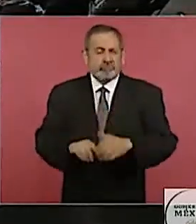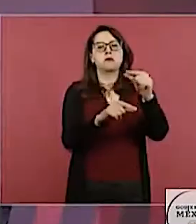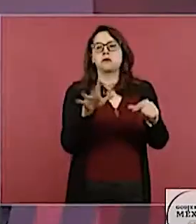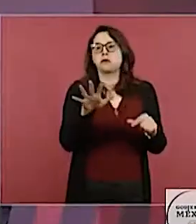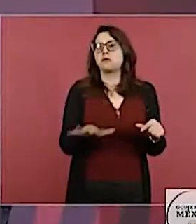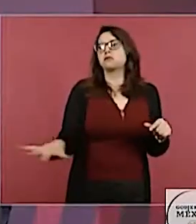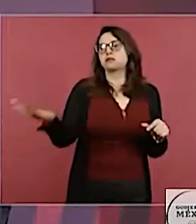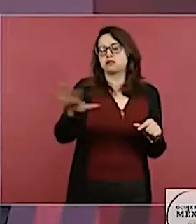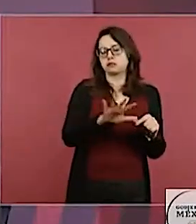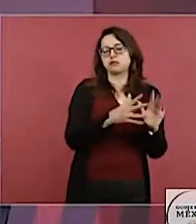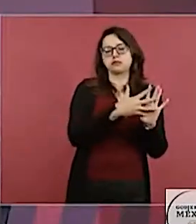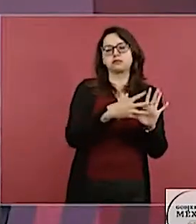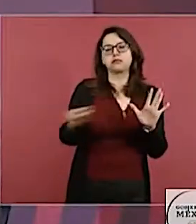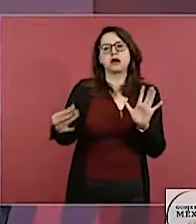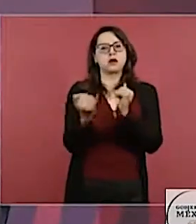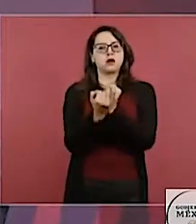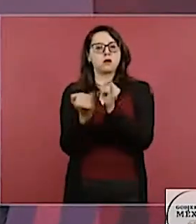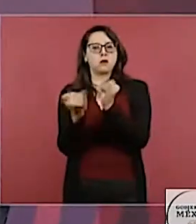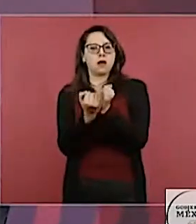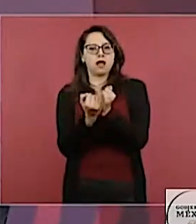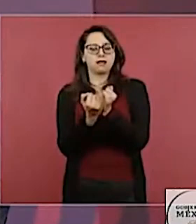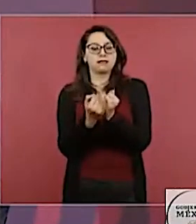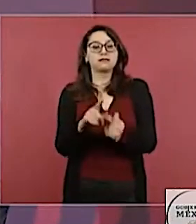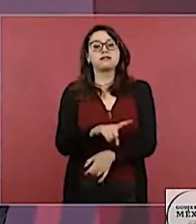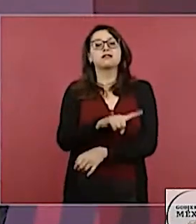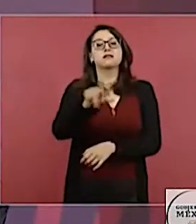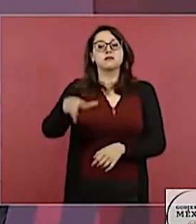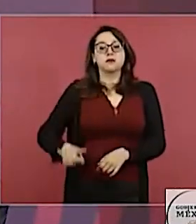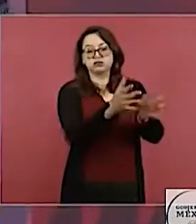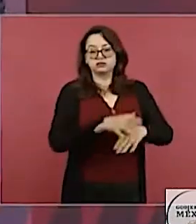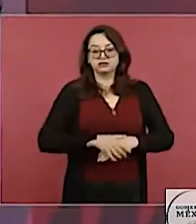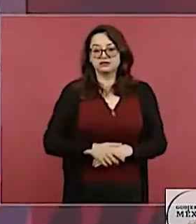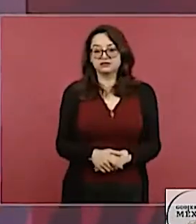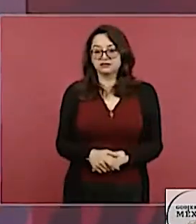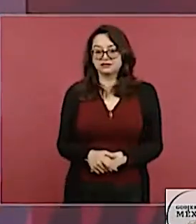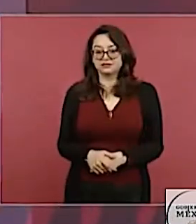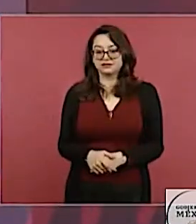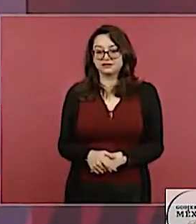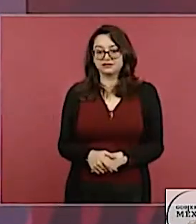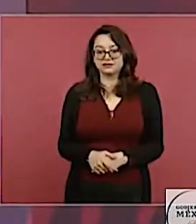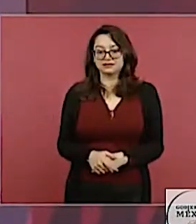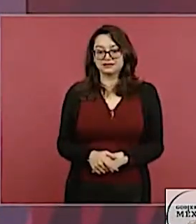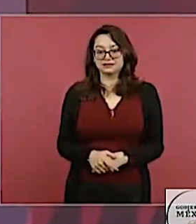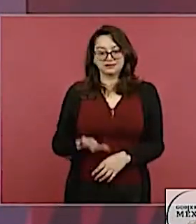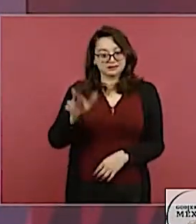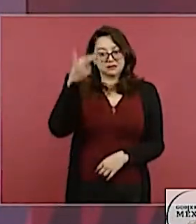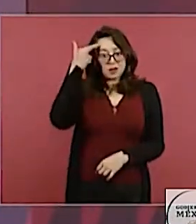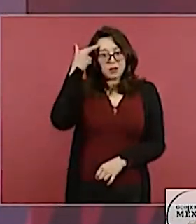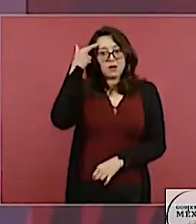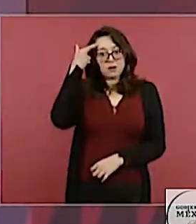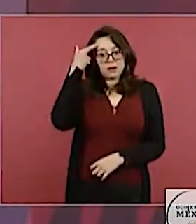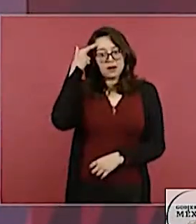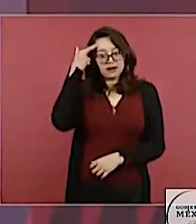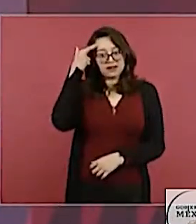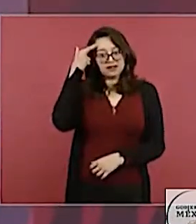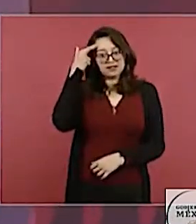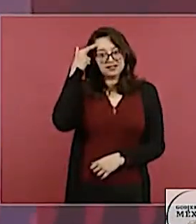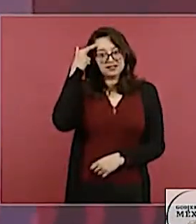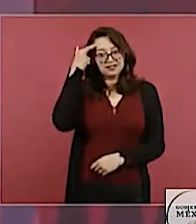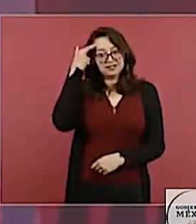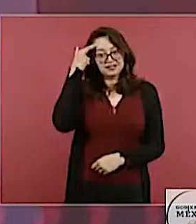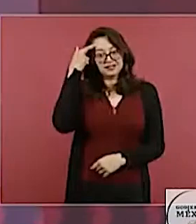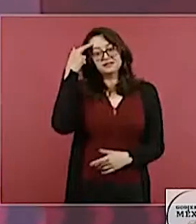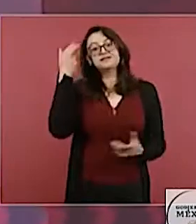posible y lo mismo Calderón De acuerdo a su